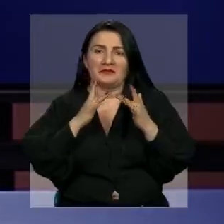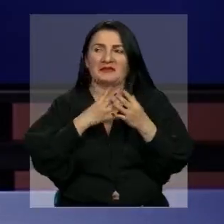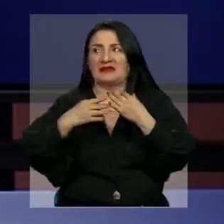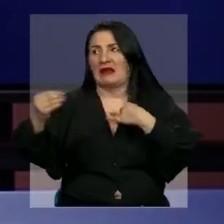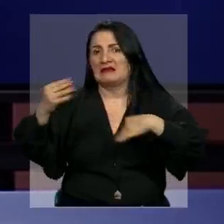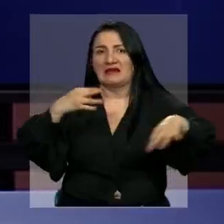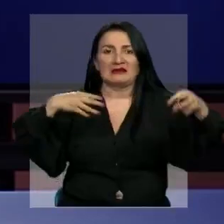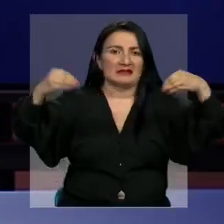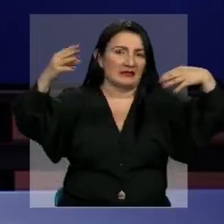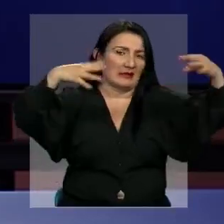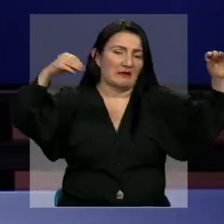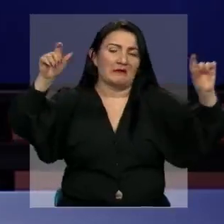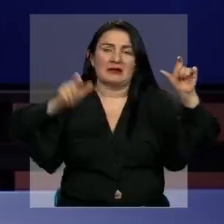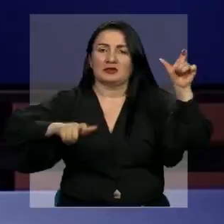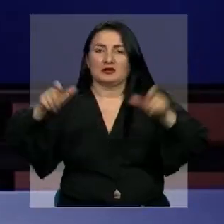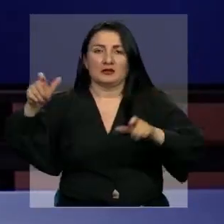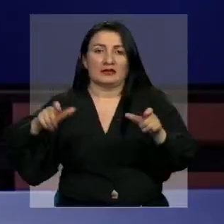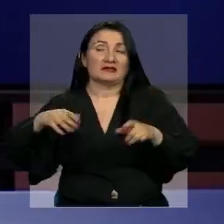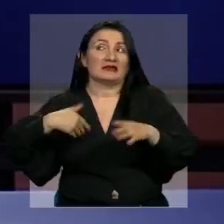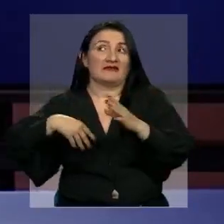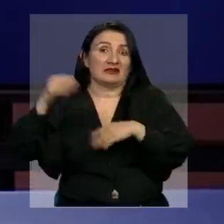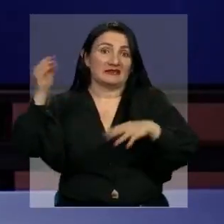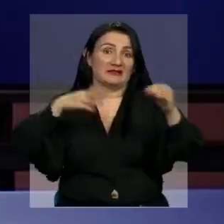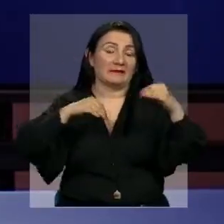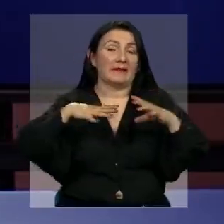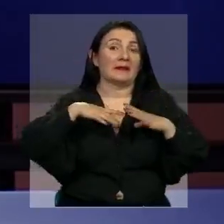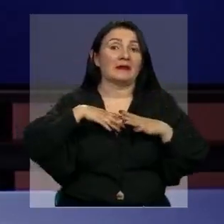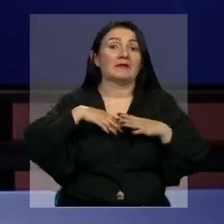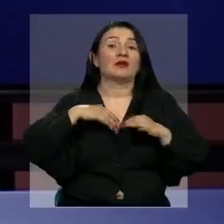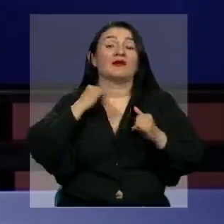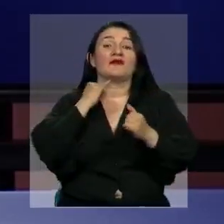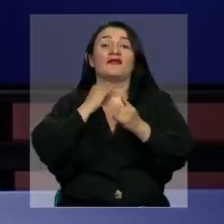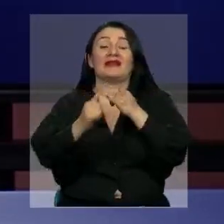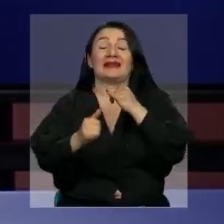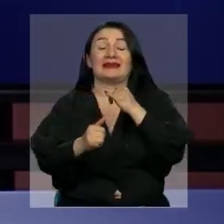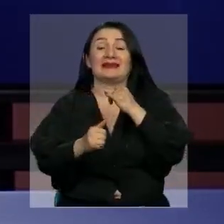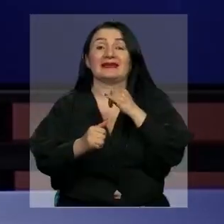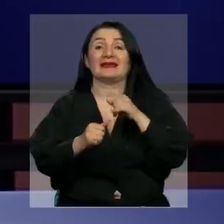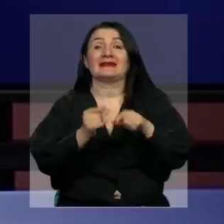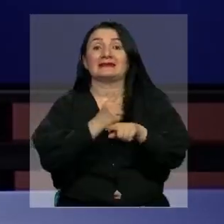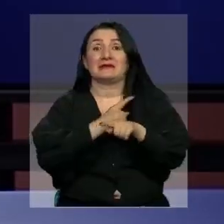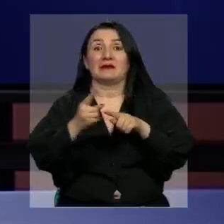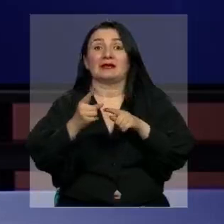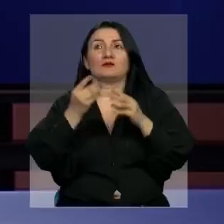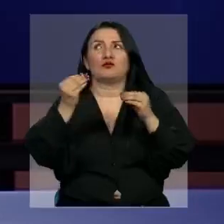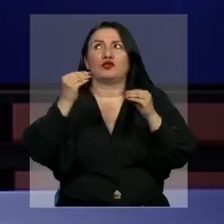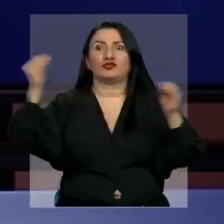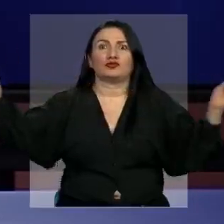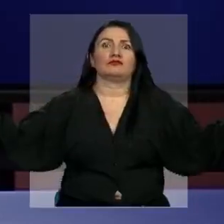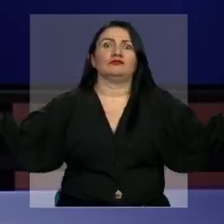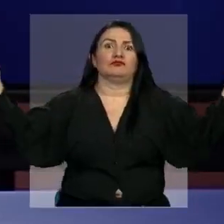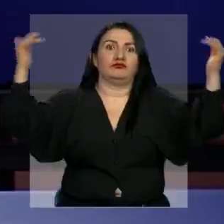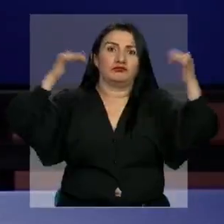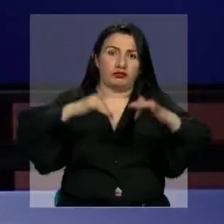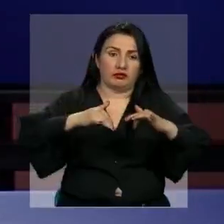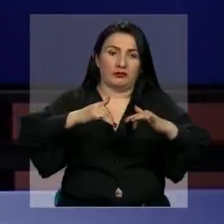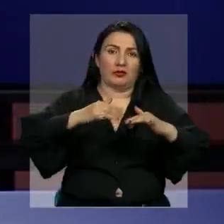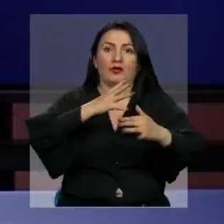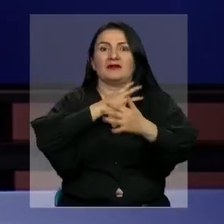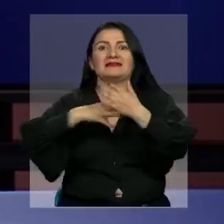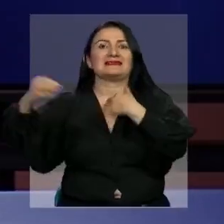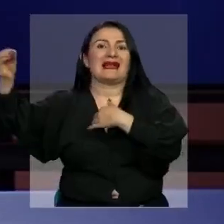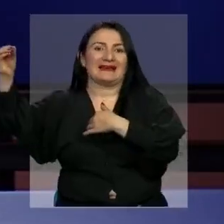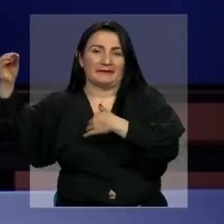muchas personas. Pero se espera que este fin de semana de Año Nuevo miles de personas también vuelvan a salir o salgan por primera